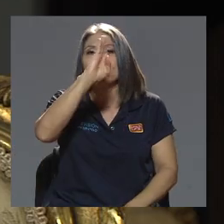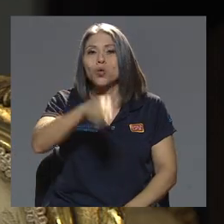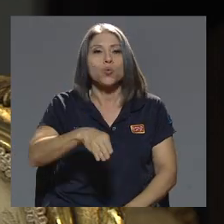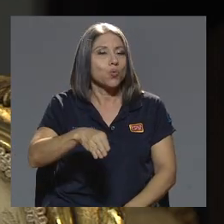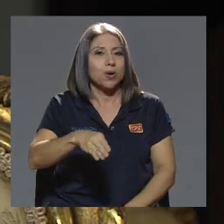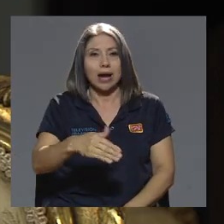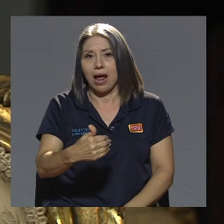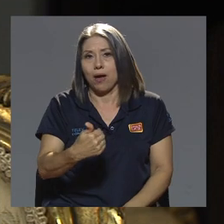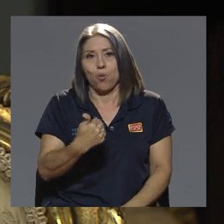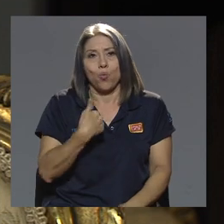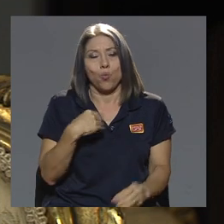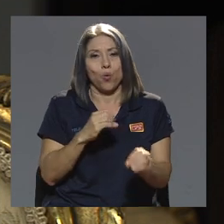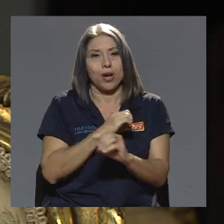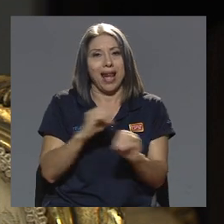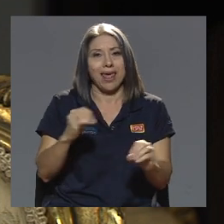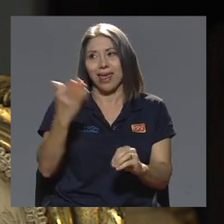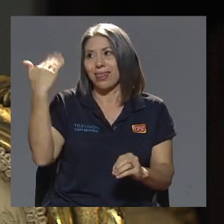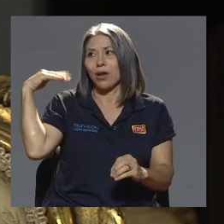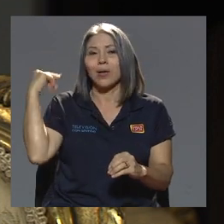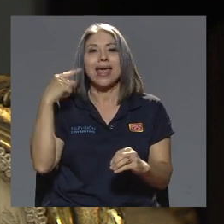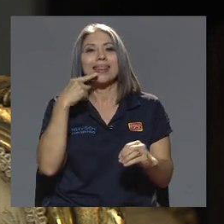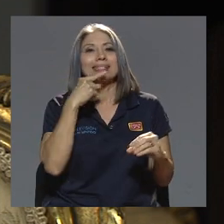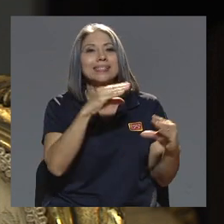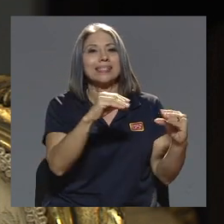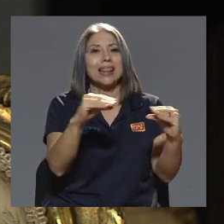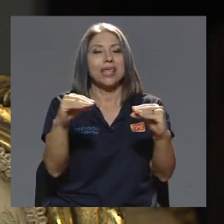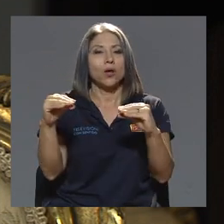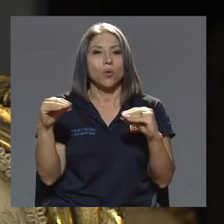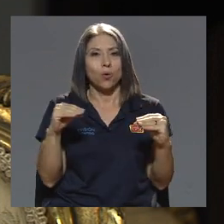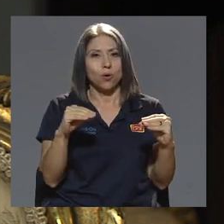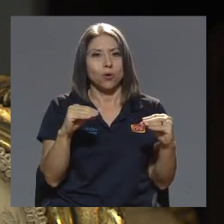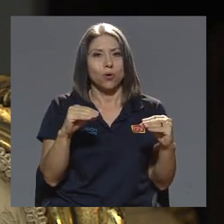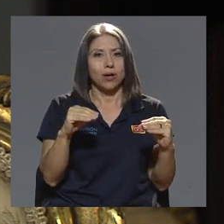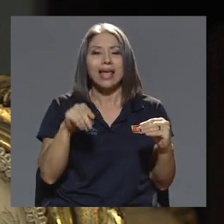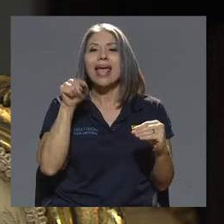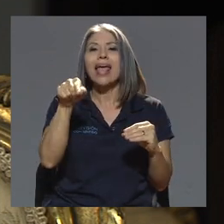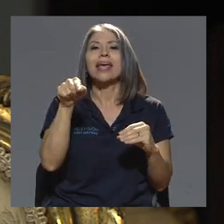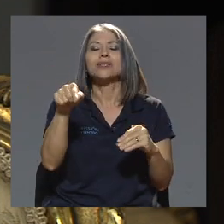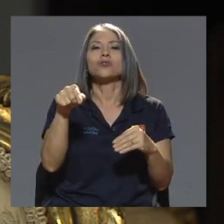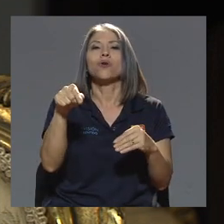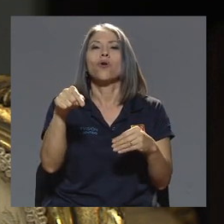lo que se dijo que había, que fue un montaje,